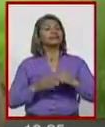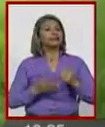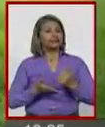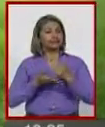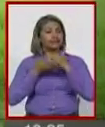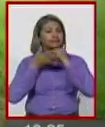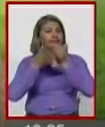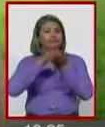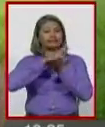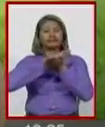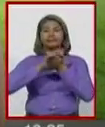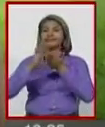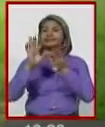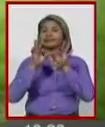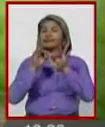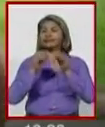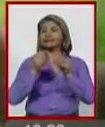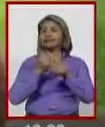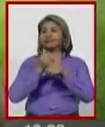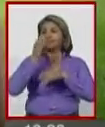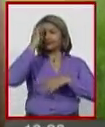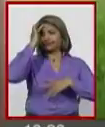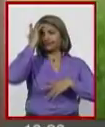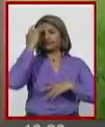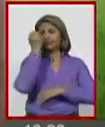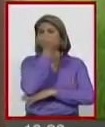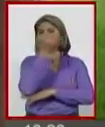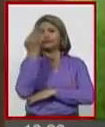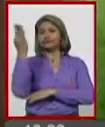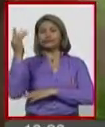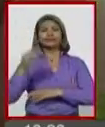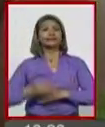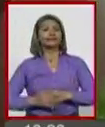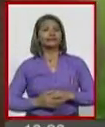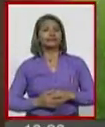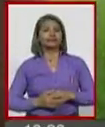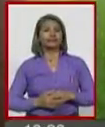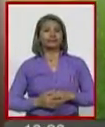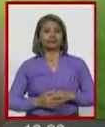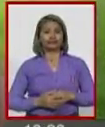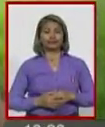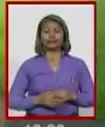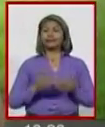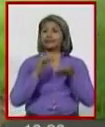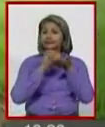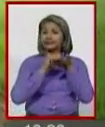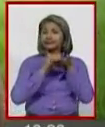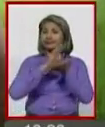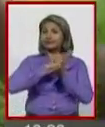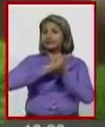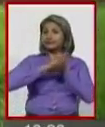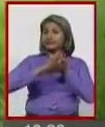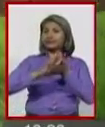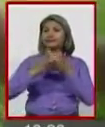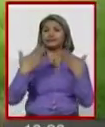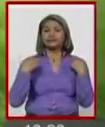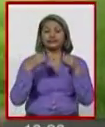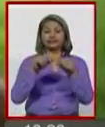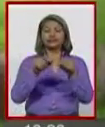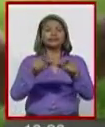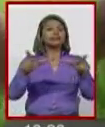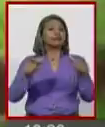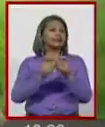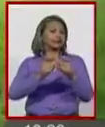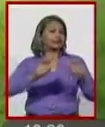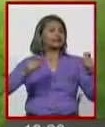dado el respectivo mantenimiento, ¿no? Por las enfermedades que estas malezas pueden dar. Le hace falta, ¿no? Claro, le hace falta totalmente porque tiene un espacio